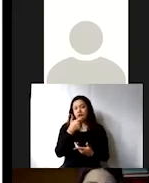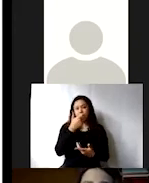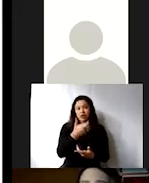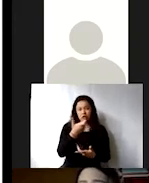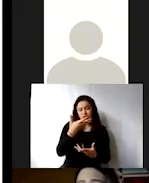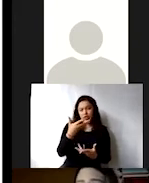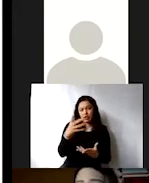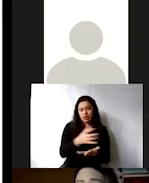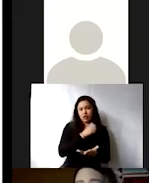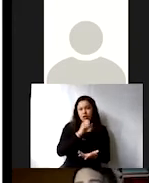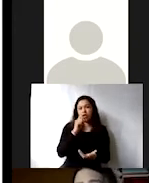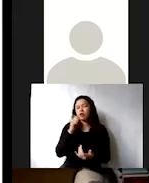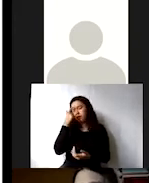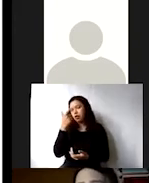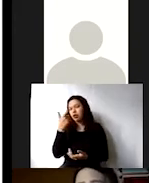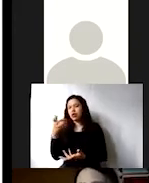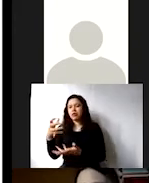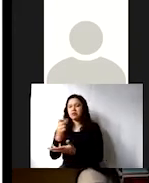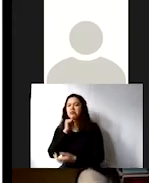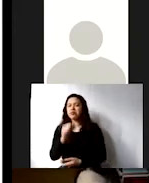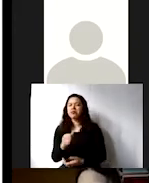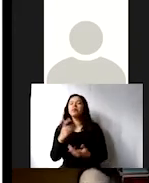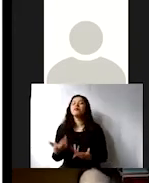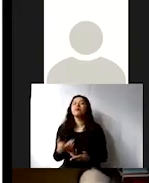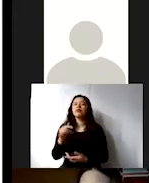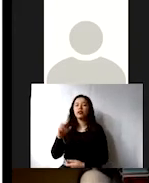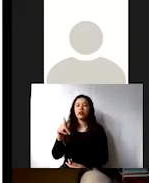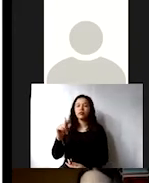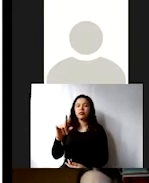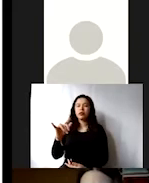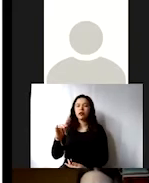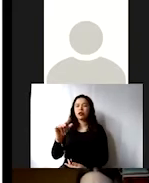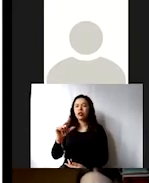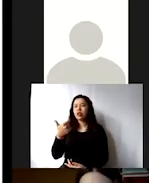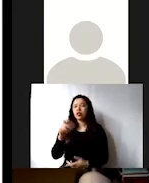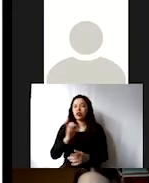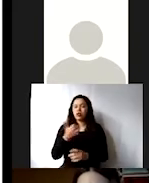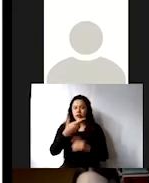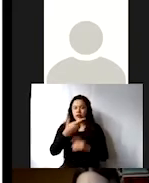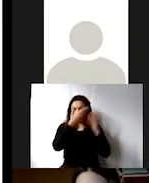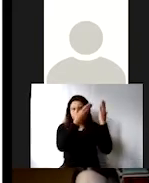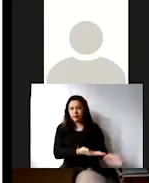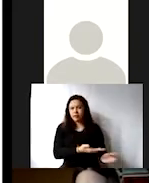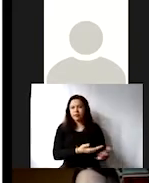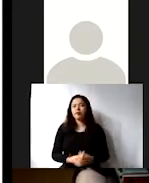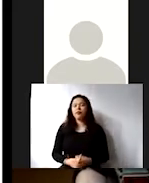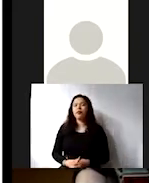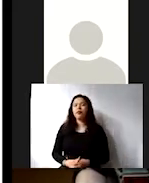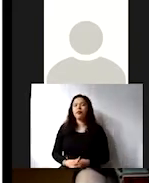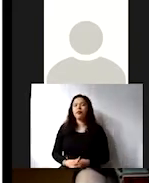sin ánimo de lucro. Entonces, Impacti es otra opción, aparte de las que les enlistaba por acá, que